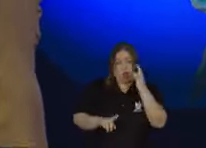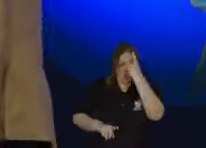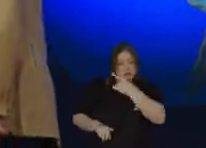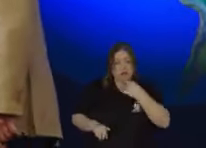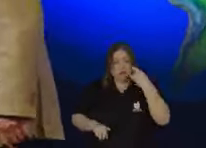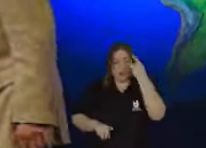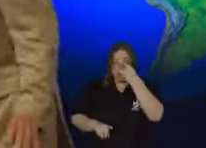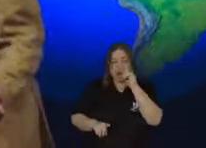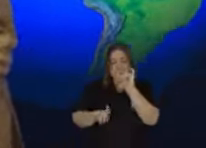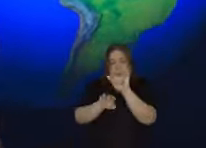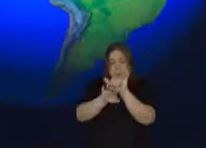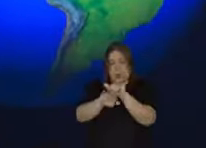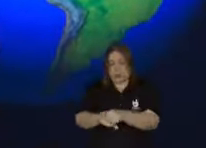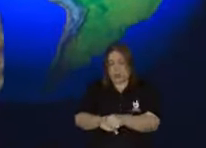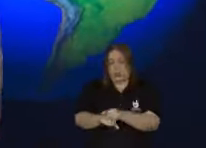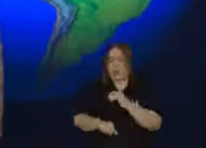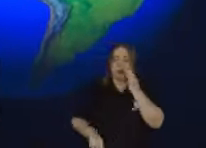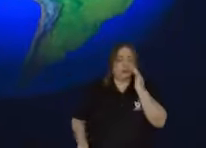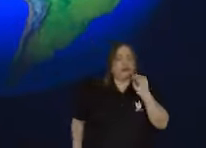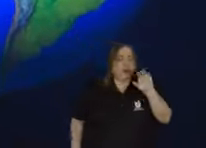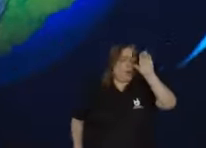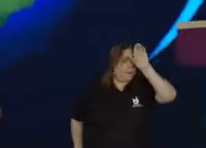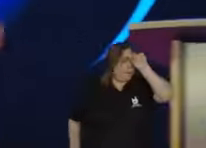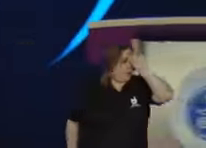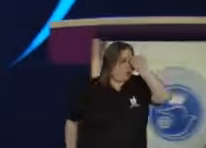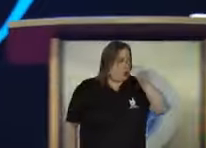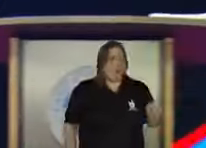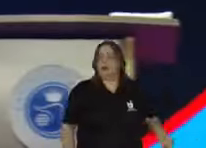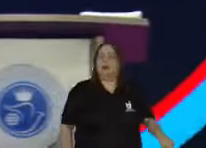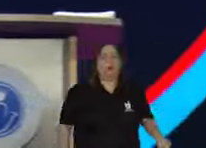a congregarme. ¡Bobo!